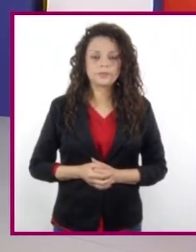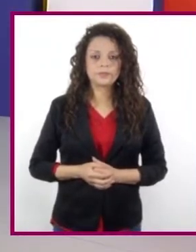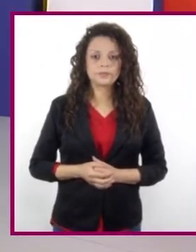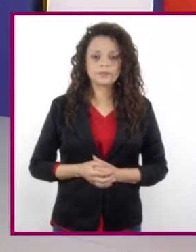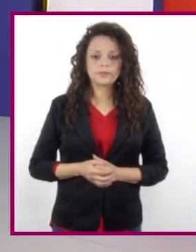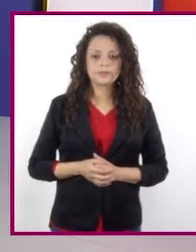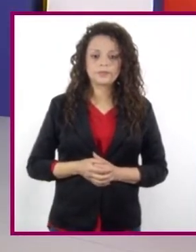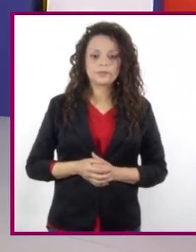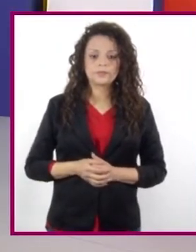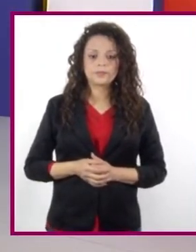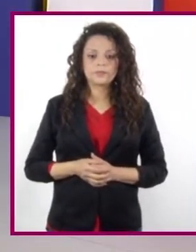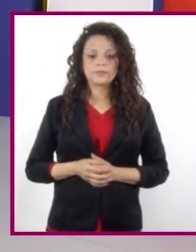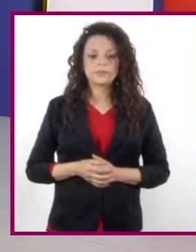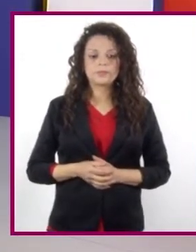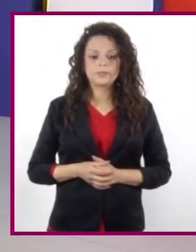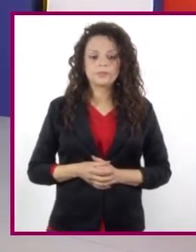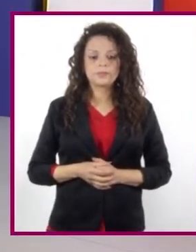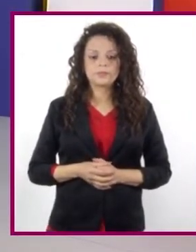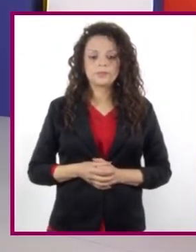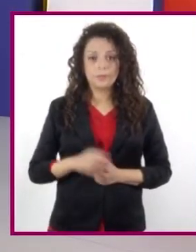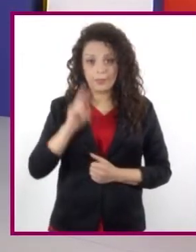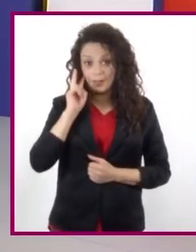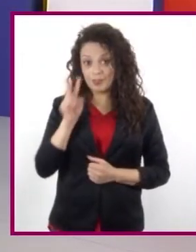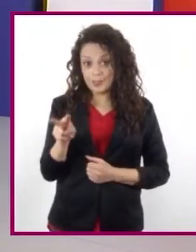¿Ya lo vieron?